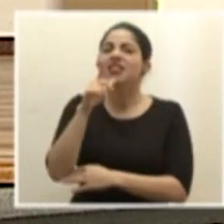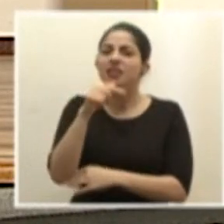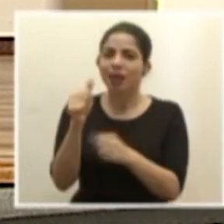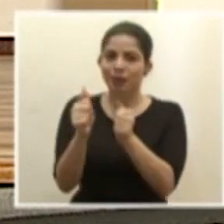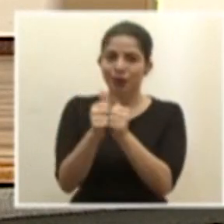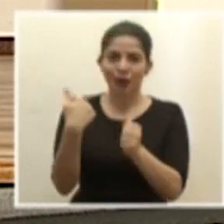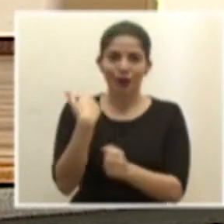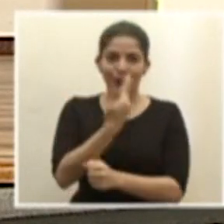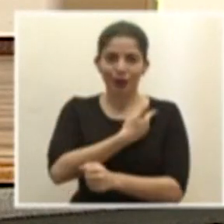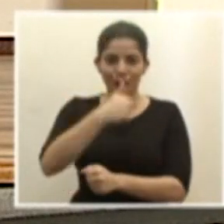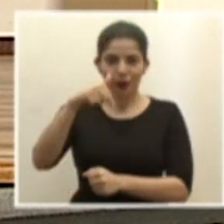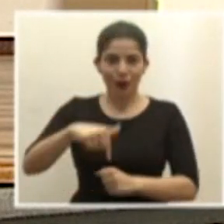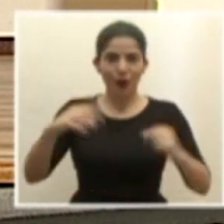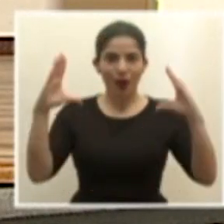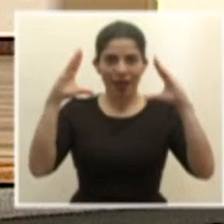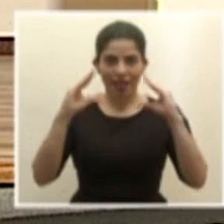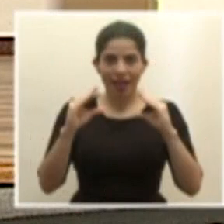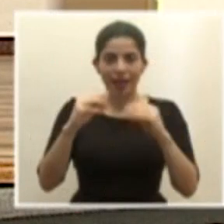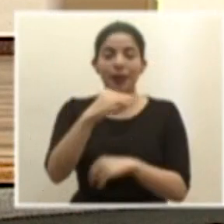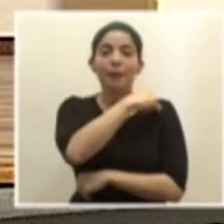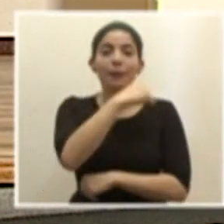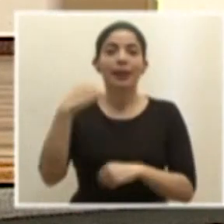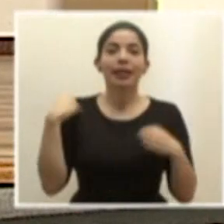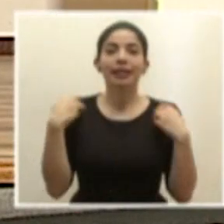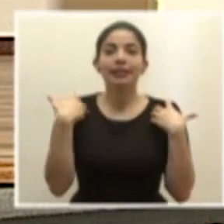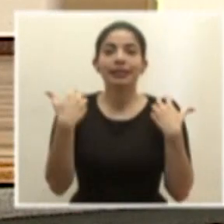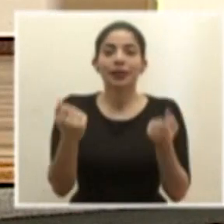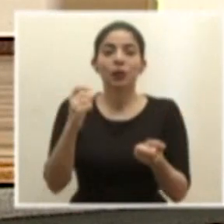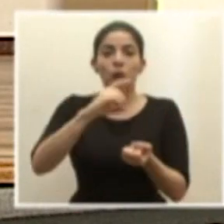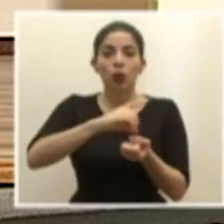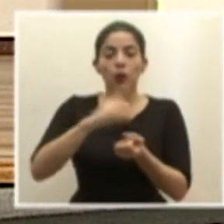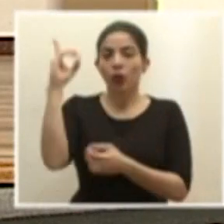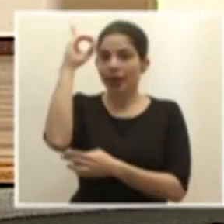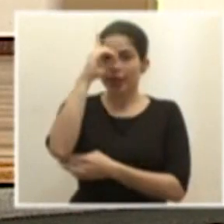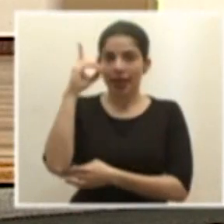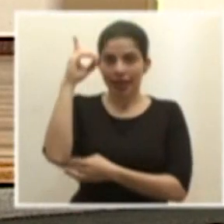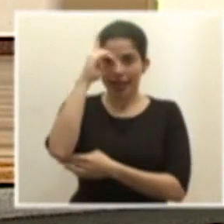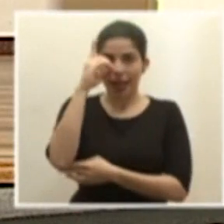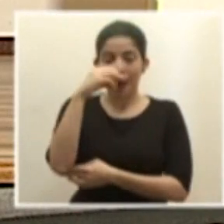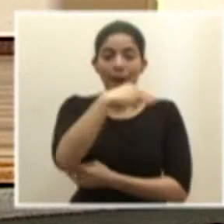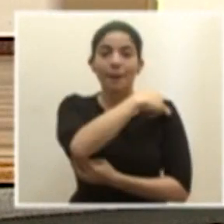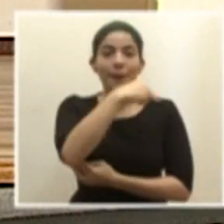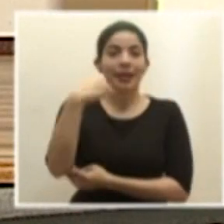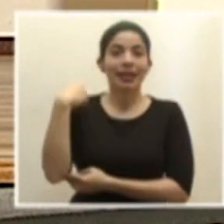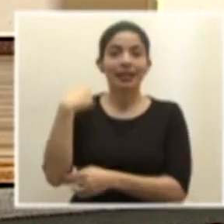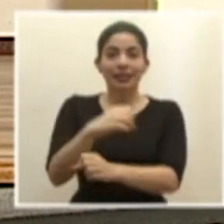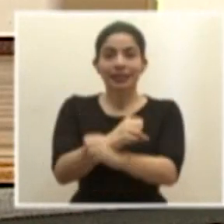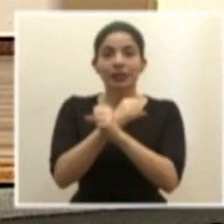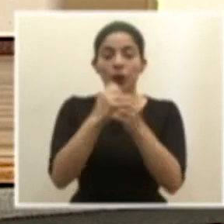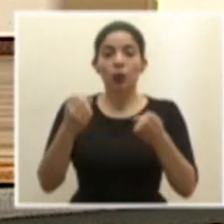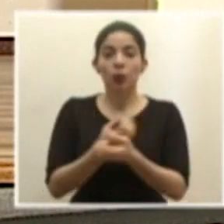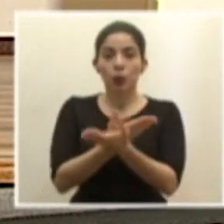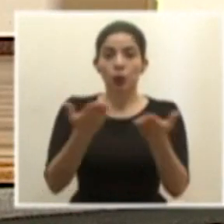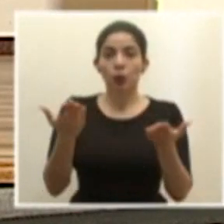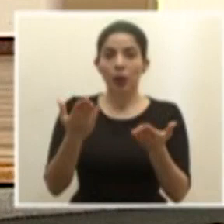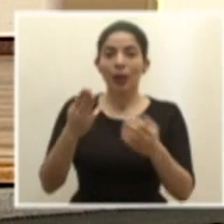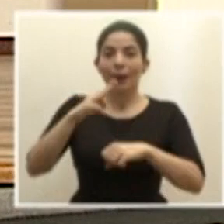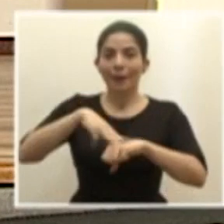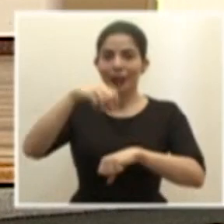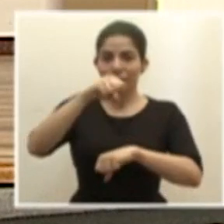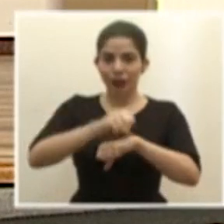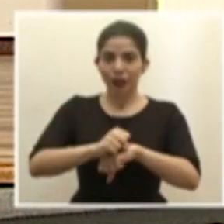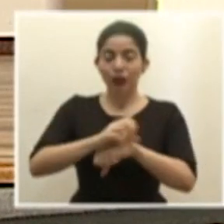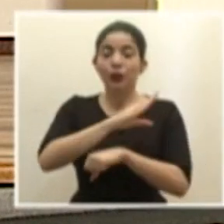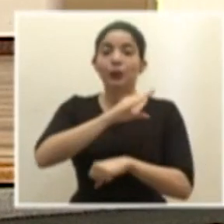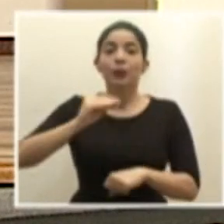nos acompañan esta tarde, al ministro de Salud, el doctor Daniel Salas, al ministro de Seguridad Pública, el señor Michael